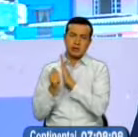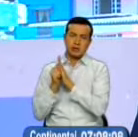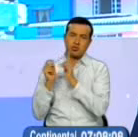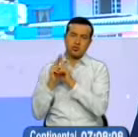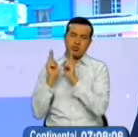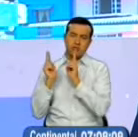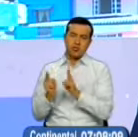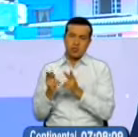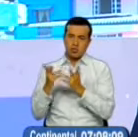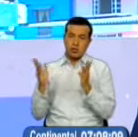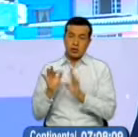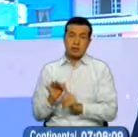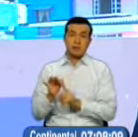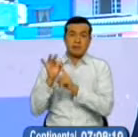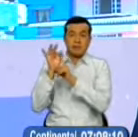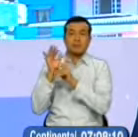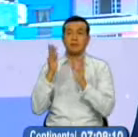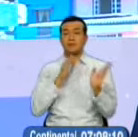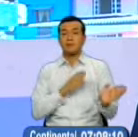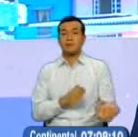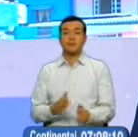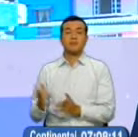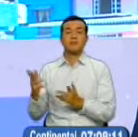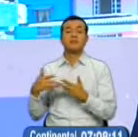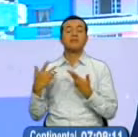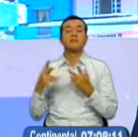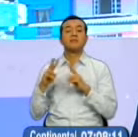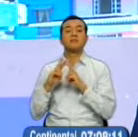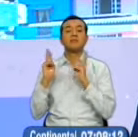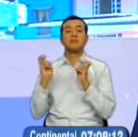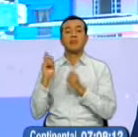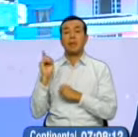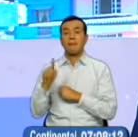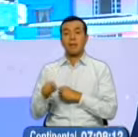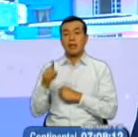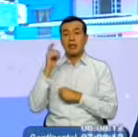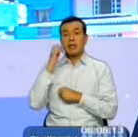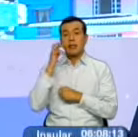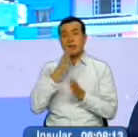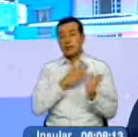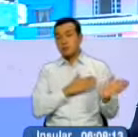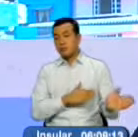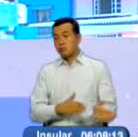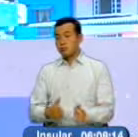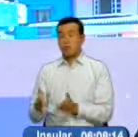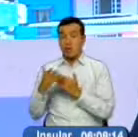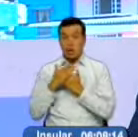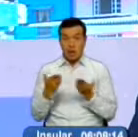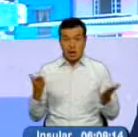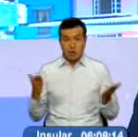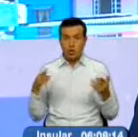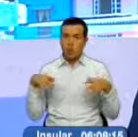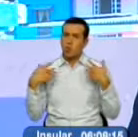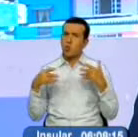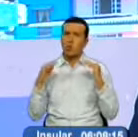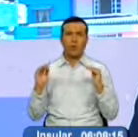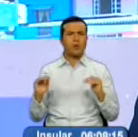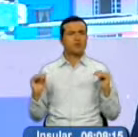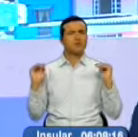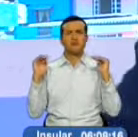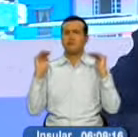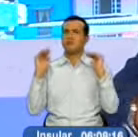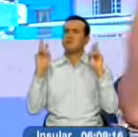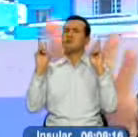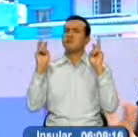humanos, especialmente lo que se llama los 1000 primeros días. Es decir, esas son las mejores intervenciones en términos